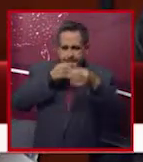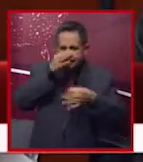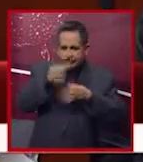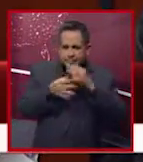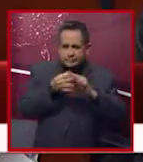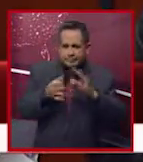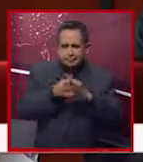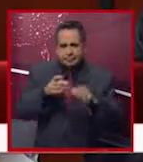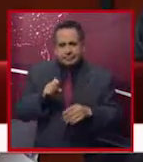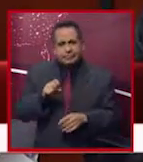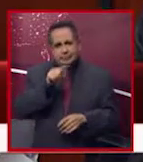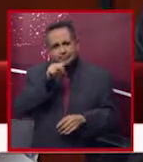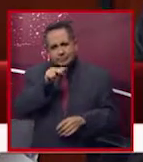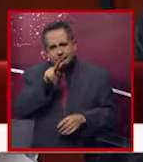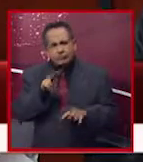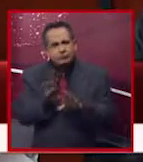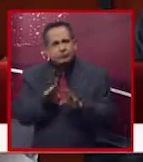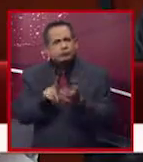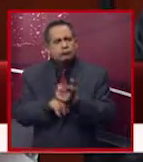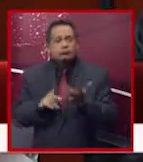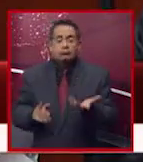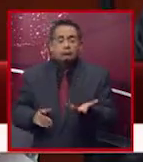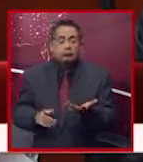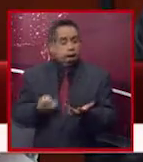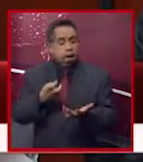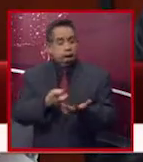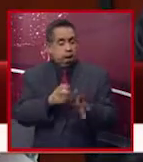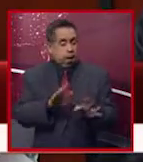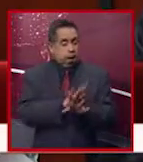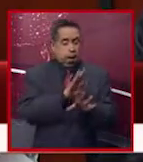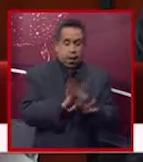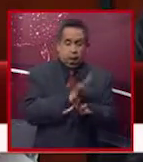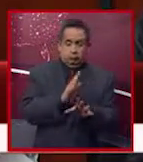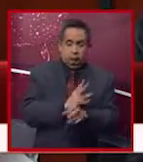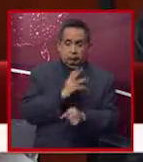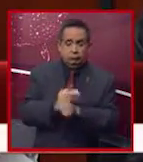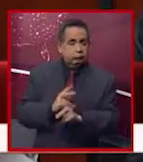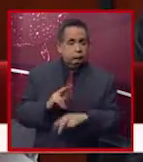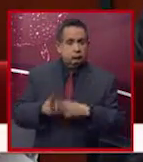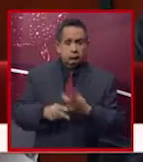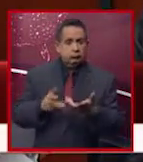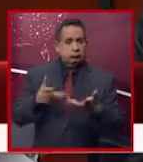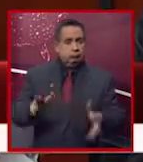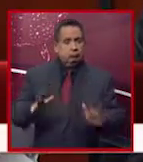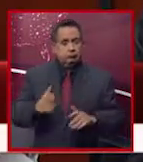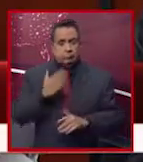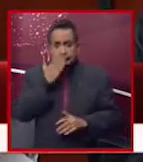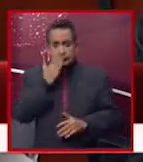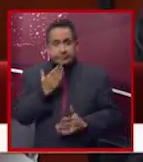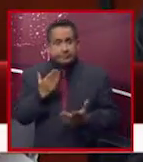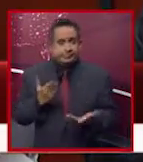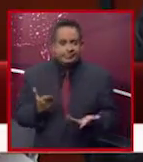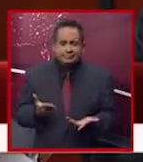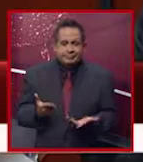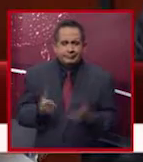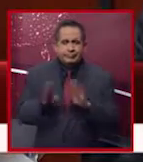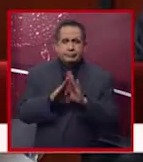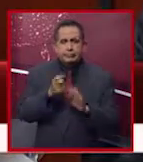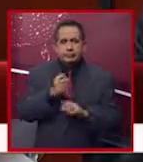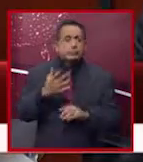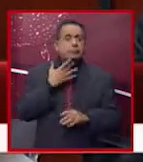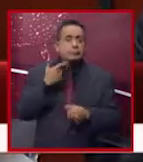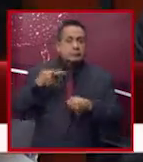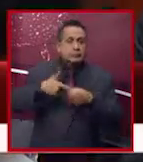televisión que con esta serie de acciones pues iban a reducir los precios